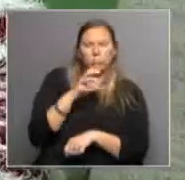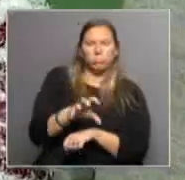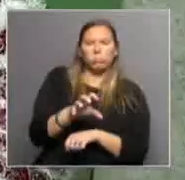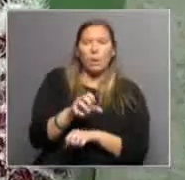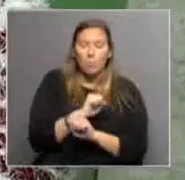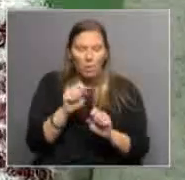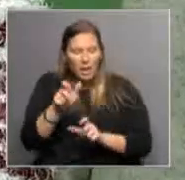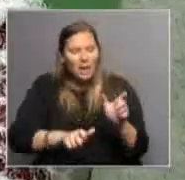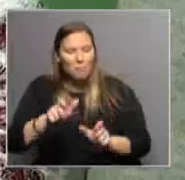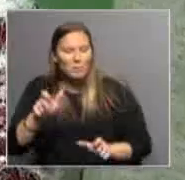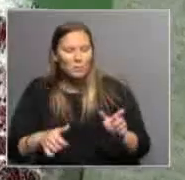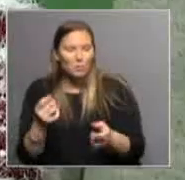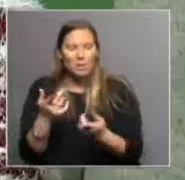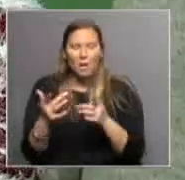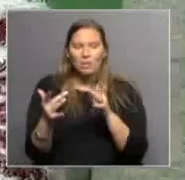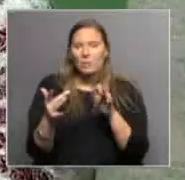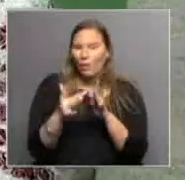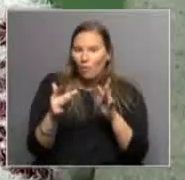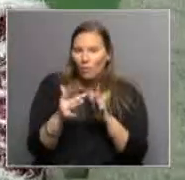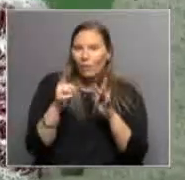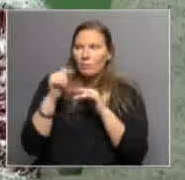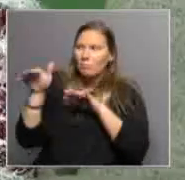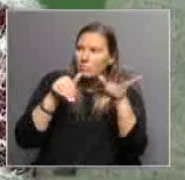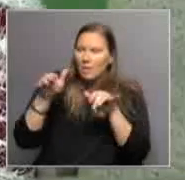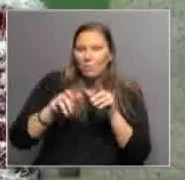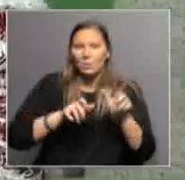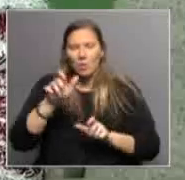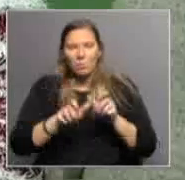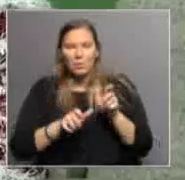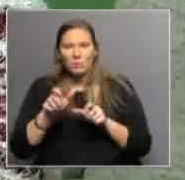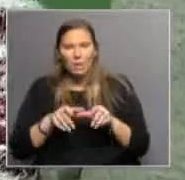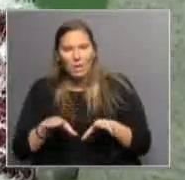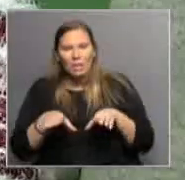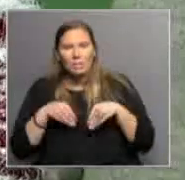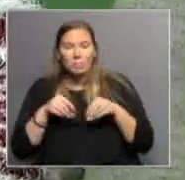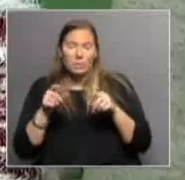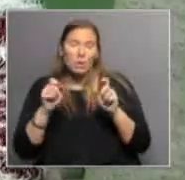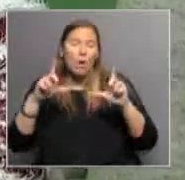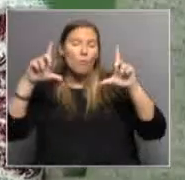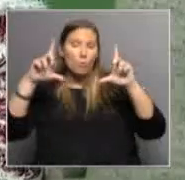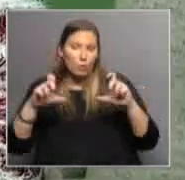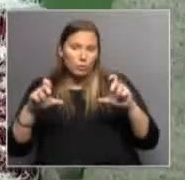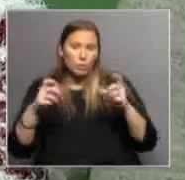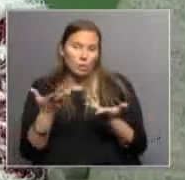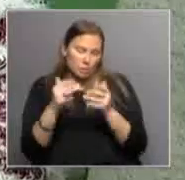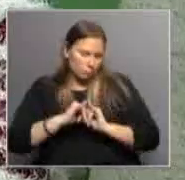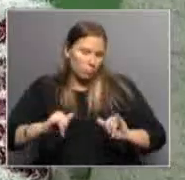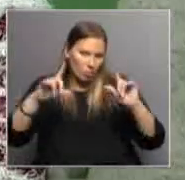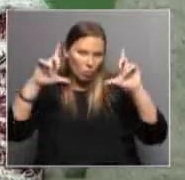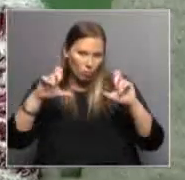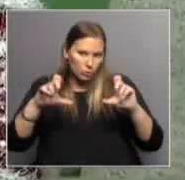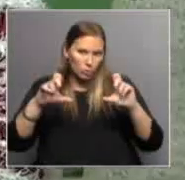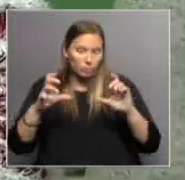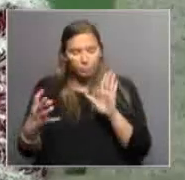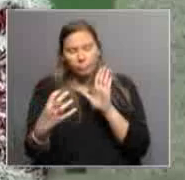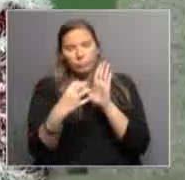barrio, a la gente, y bueno, y convocando a la gente a que adhiera con su foto, en esta campaña de fotográfica, que adhiera